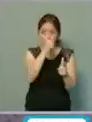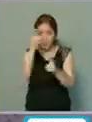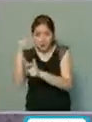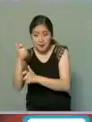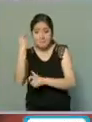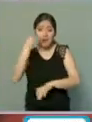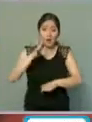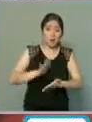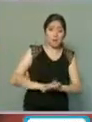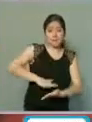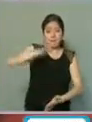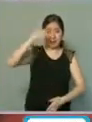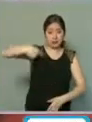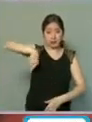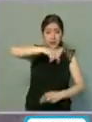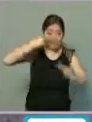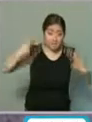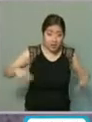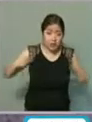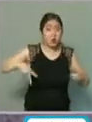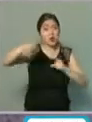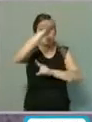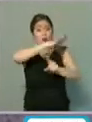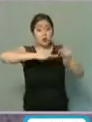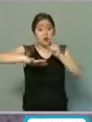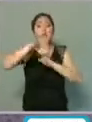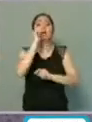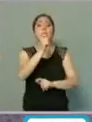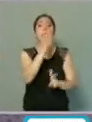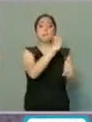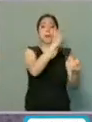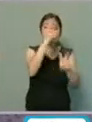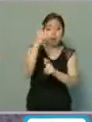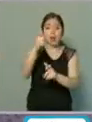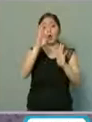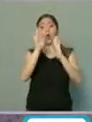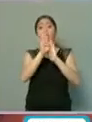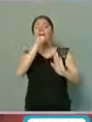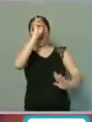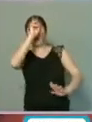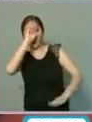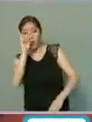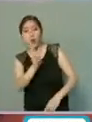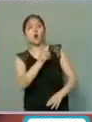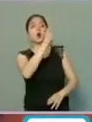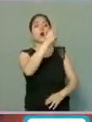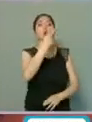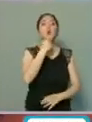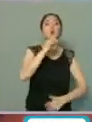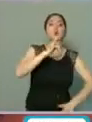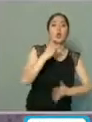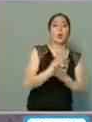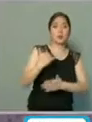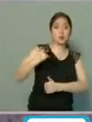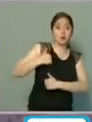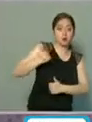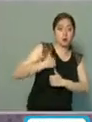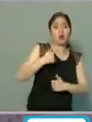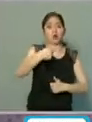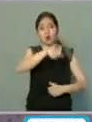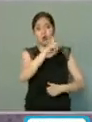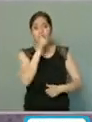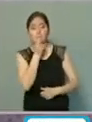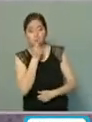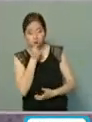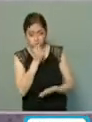gran mayoría de los países desarrollados son armas que están muy restringidas para solo uso militar o de la policía. En Estados Unidos no es así. En Estados Unidos lo que